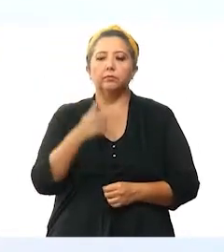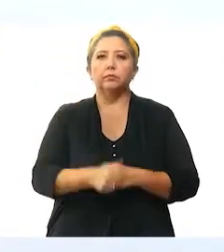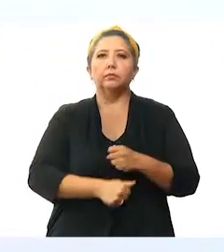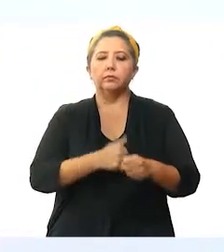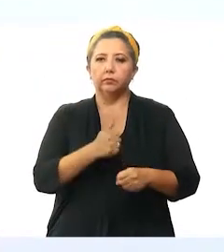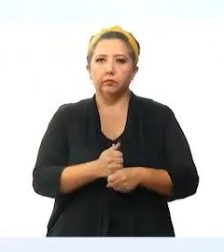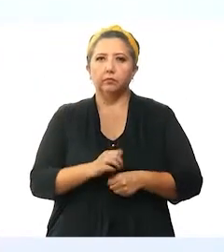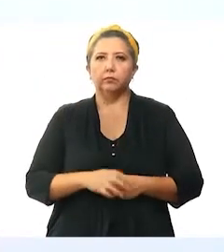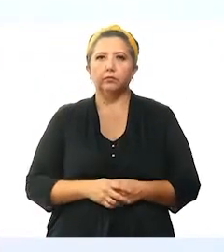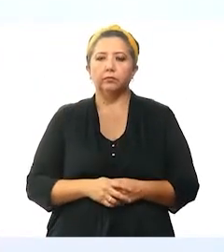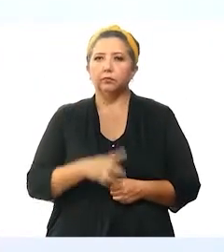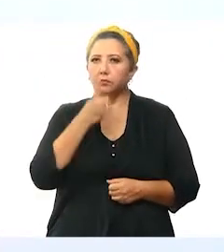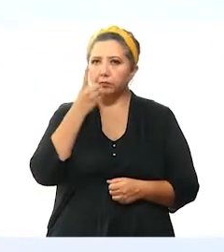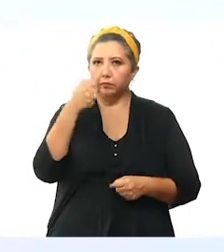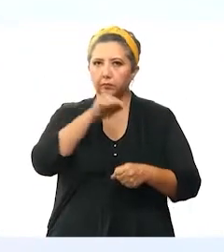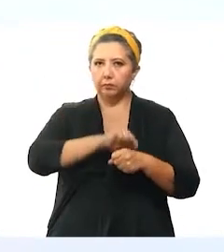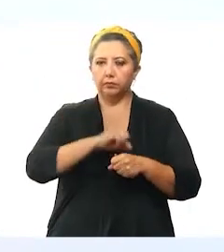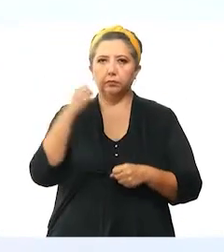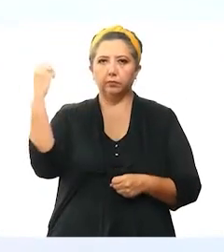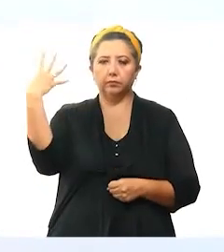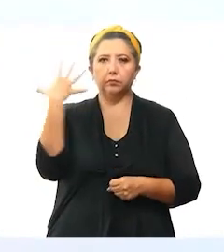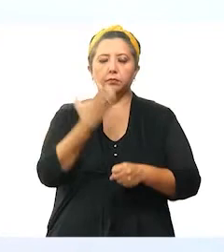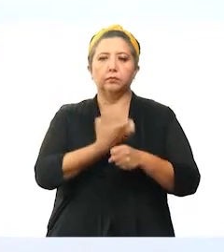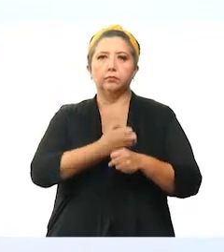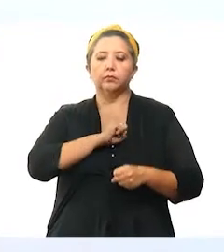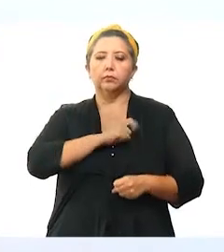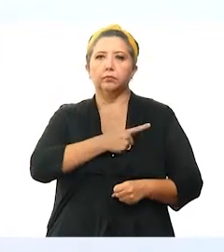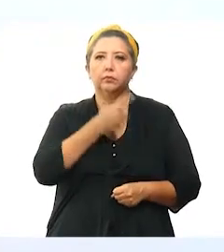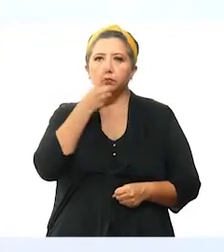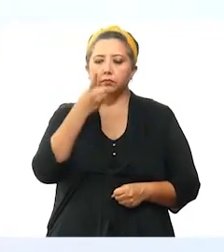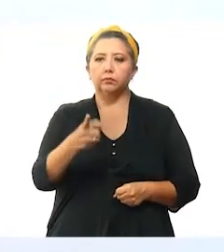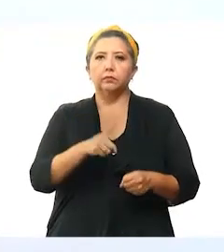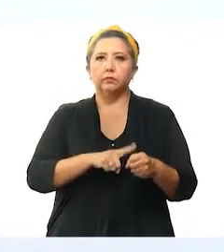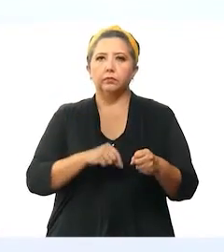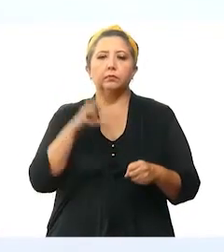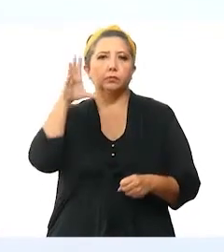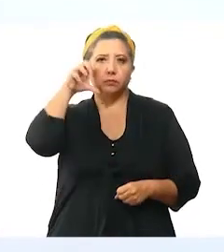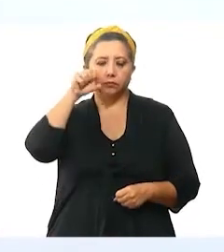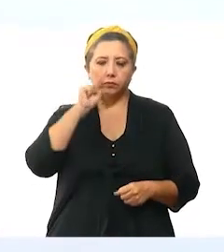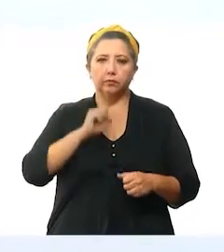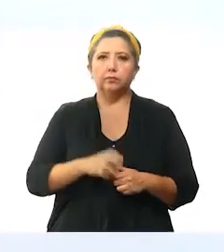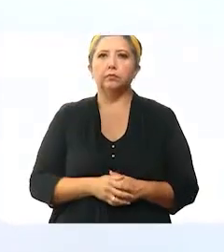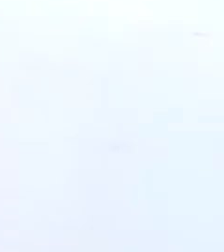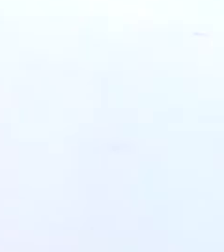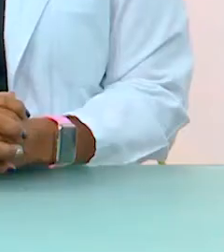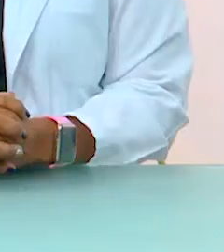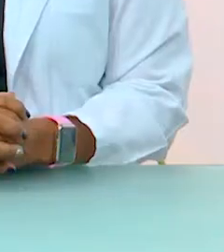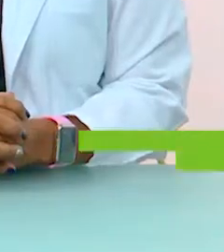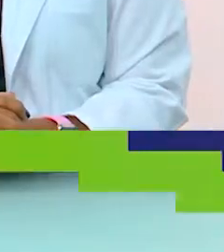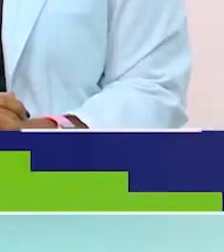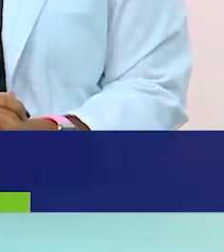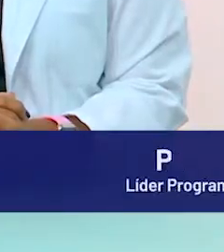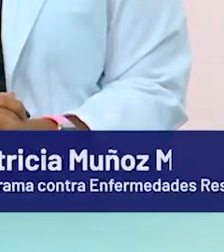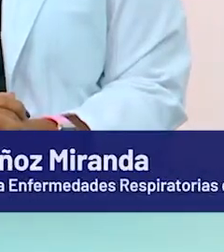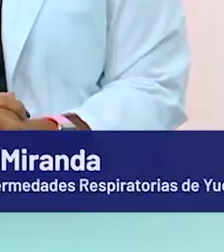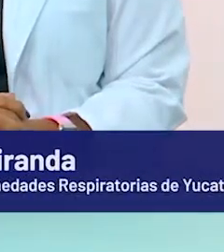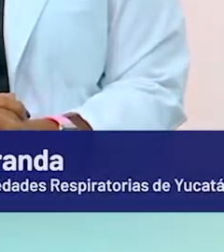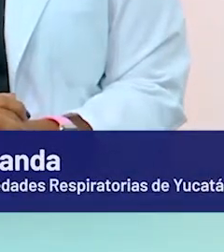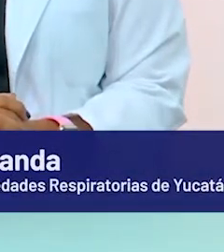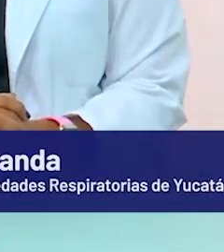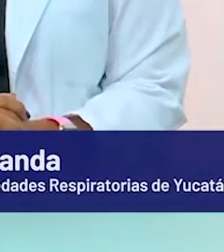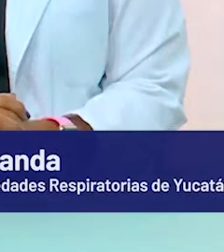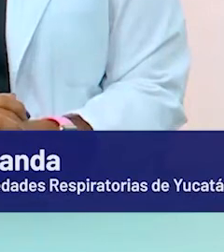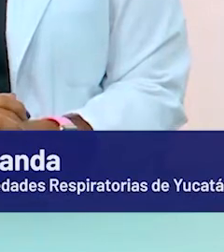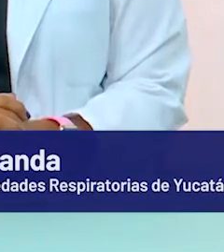años. Los indicadores semanales del semáforo estatal de salud marcan color naranja. Este es el informe del día de hoy, doctora.